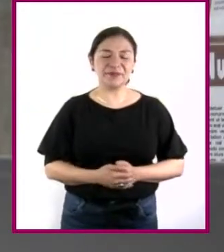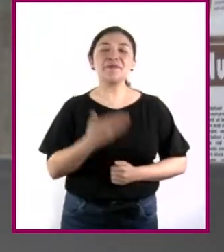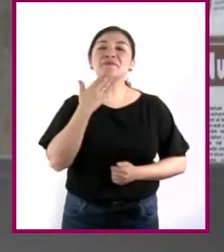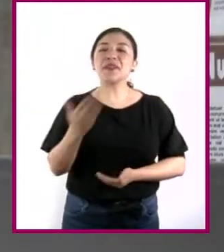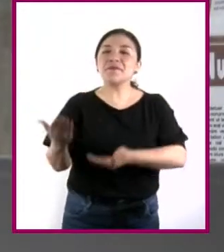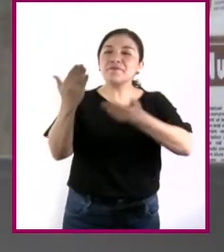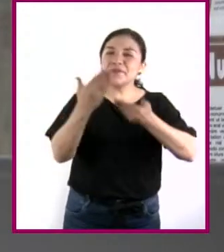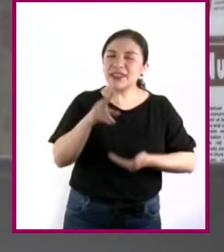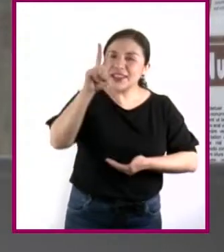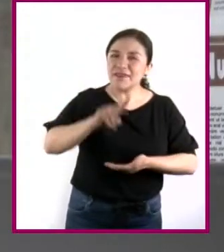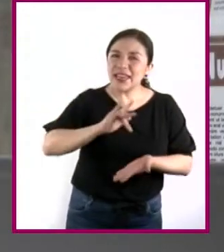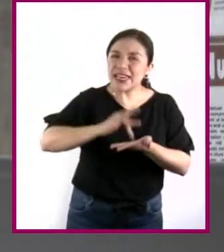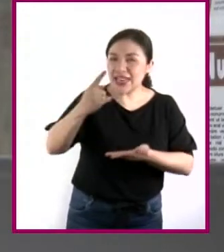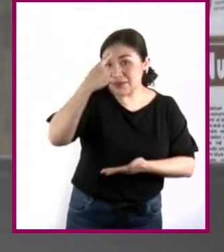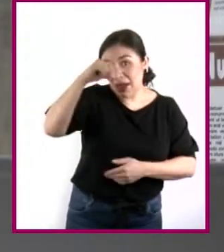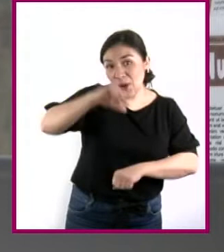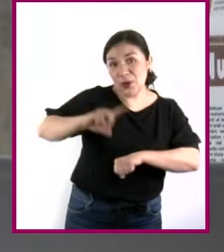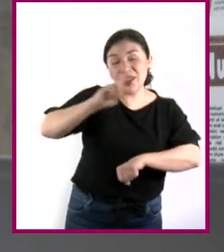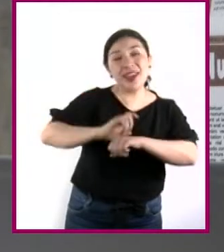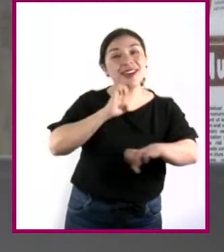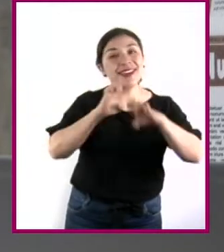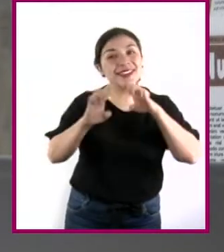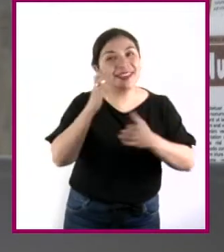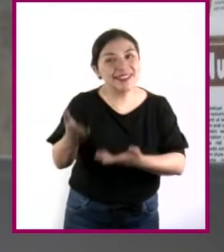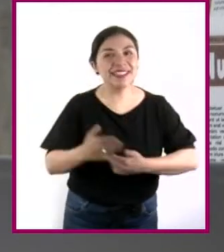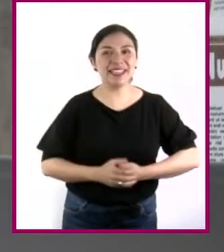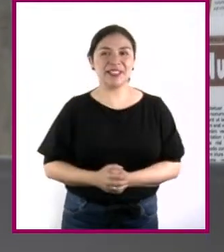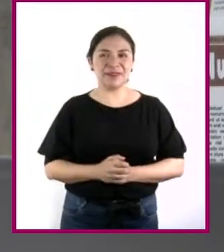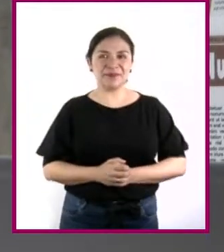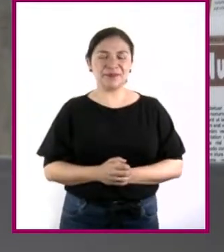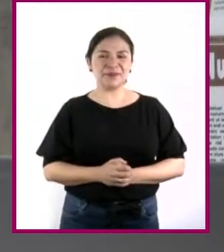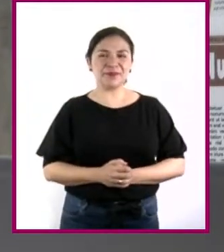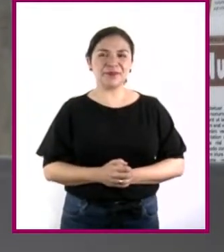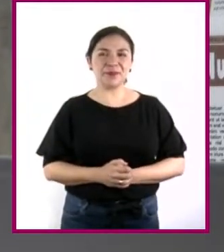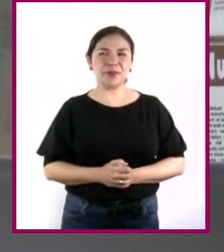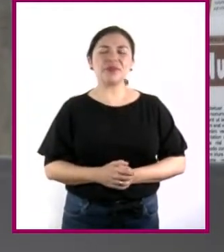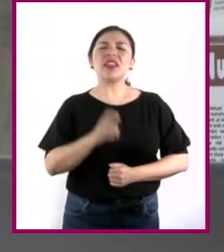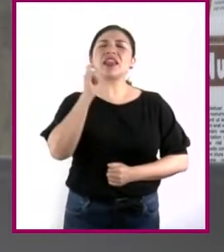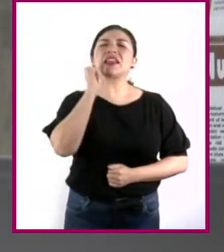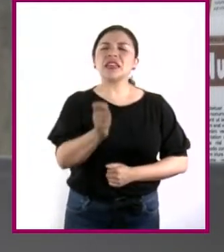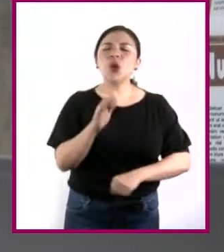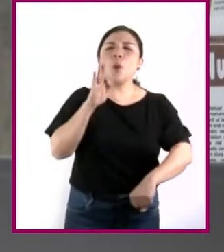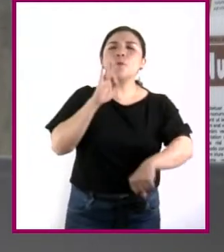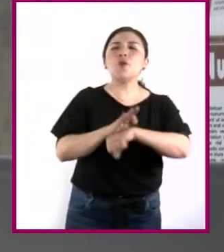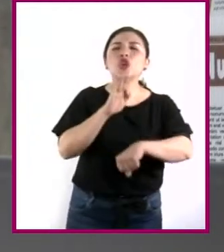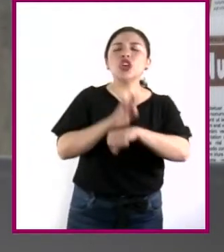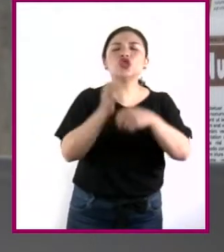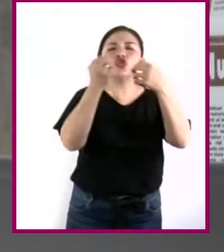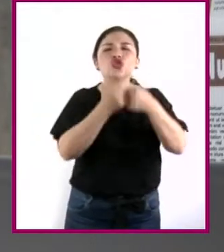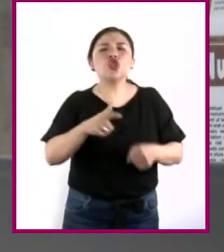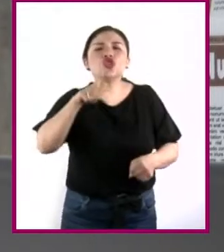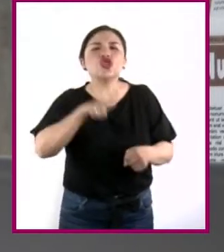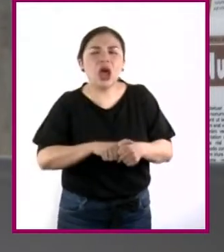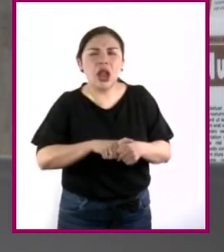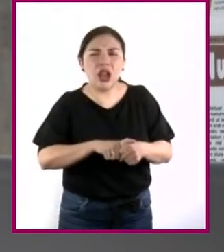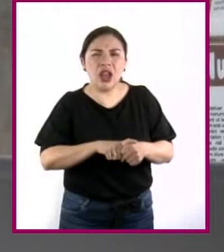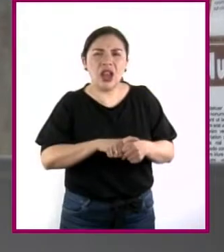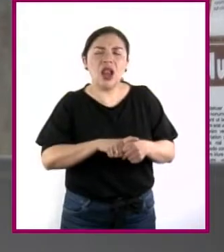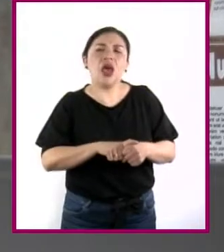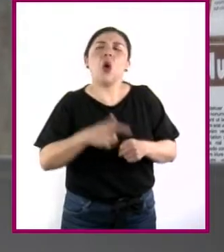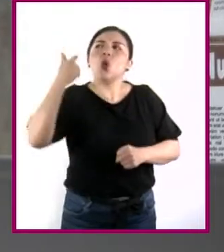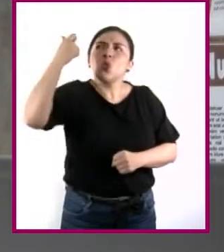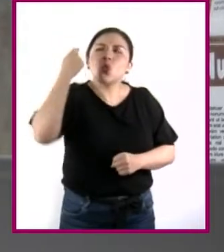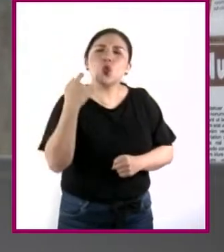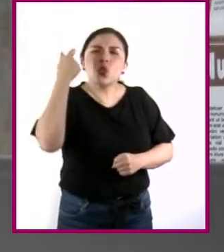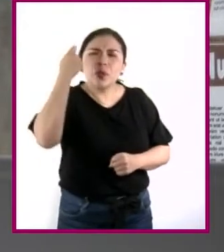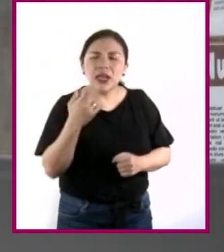Bienvenida y muchas gracias por concedernos esta entrevista. ¿Cómo se define la protección social en particular con la relación a la